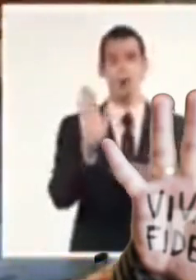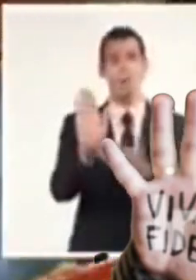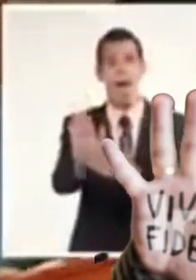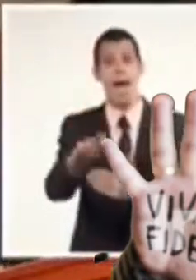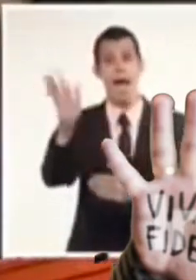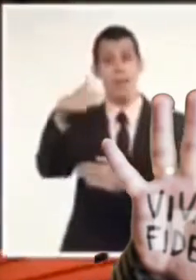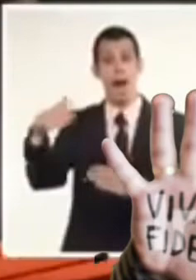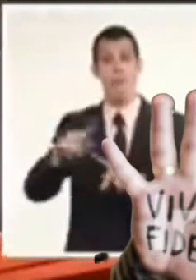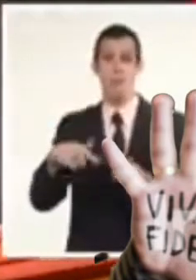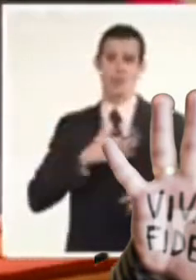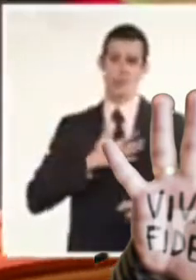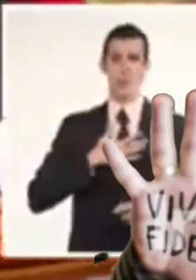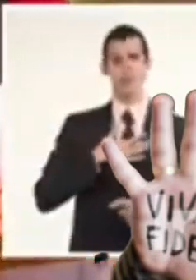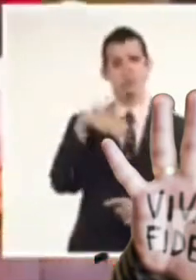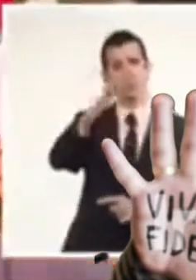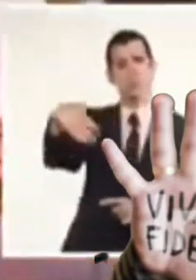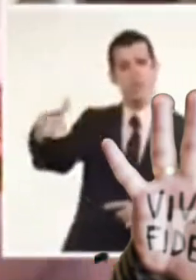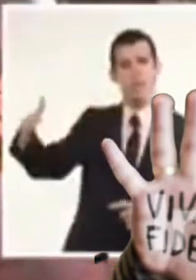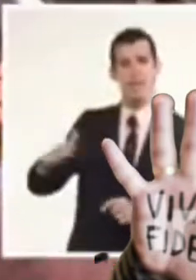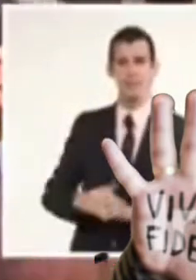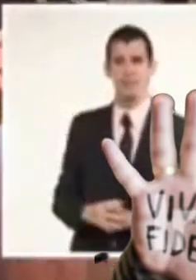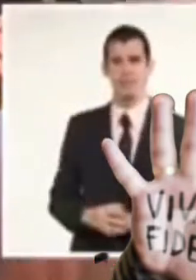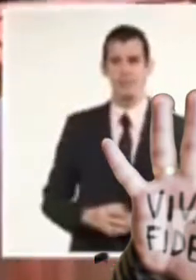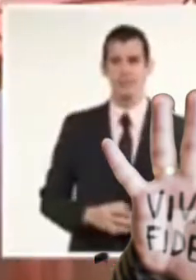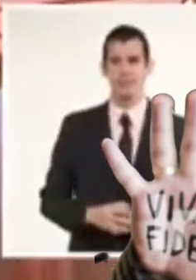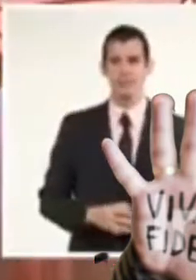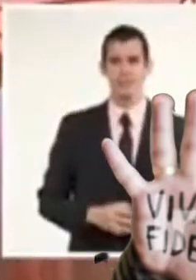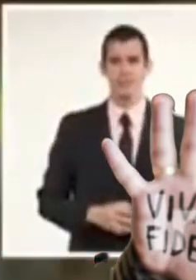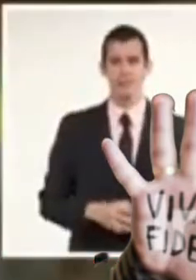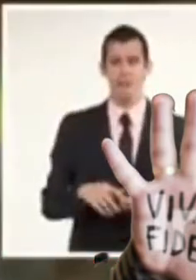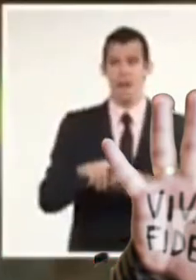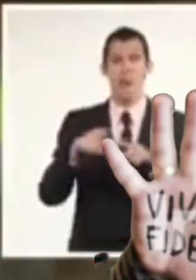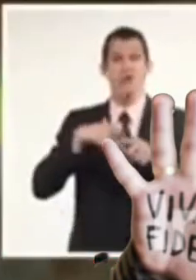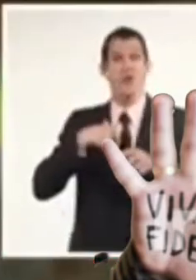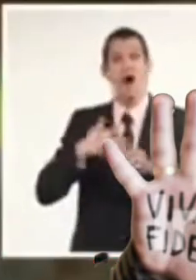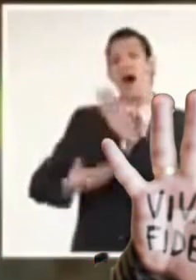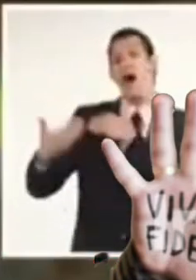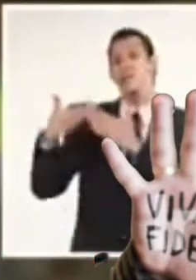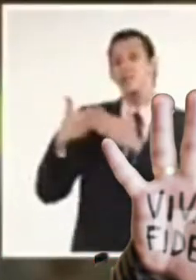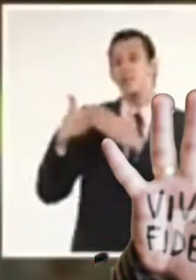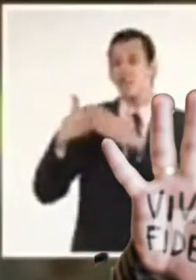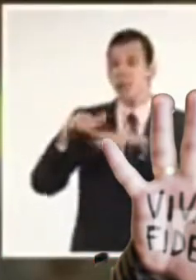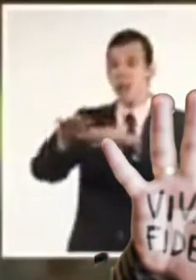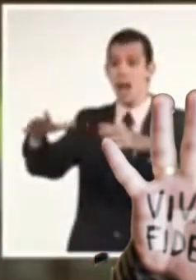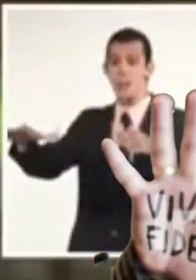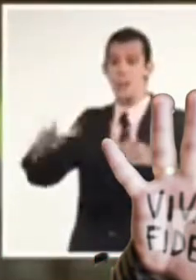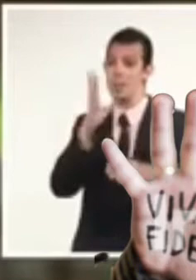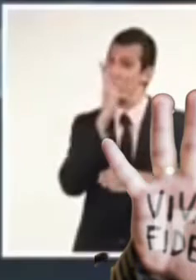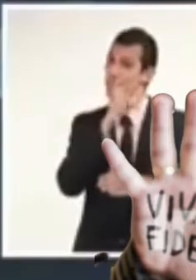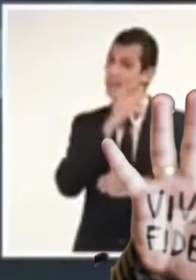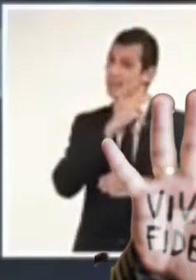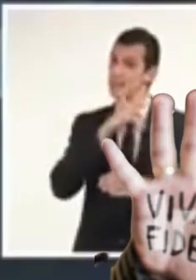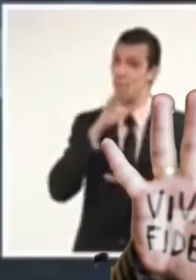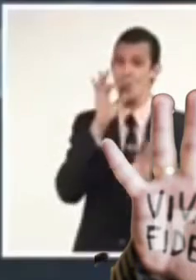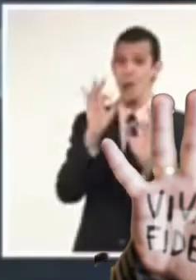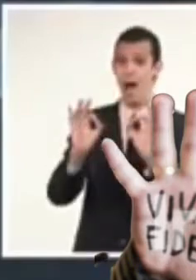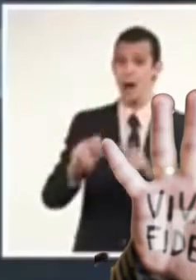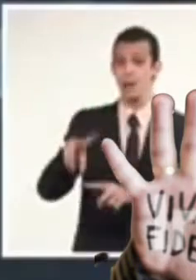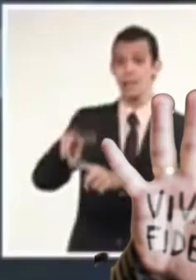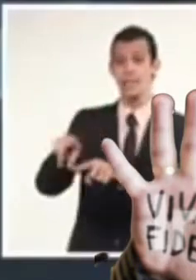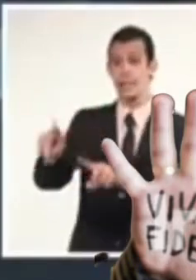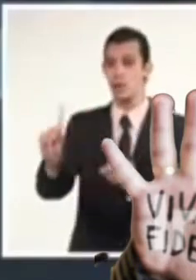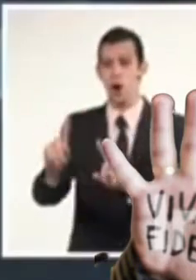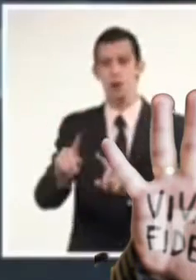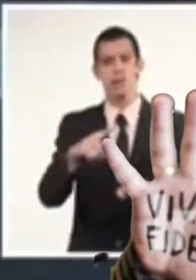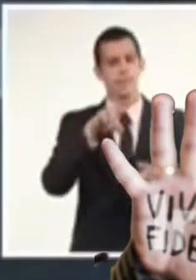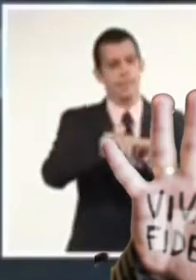bonito, que yo apenas me dejaba que comieran en él, porque había que cuidarlo. Y hoy miro mi